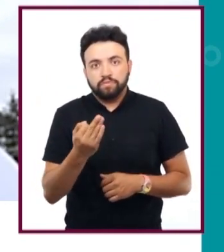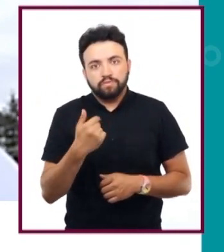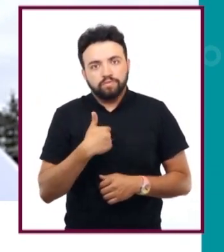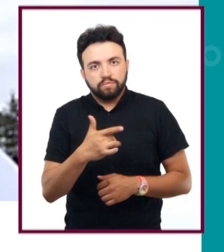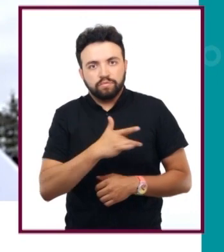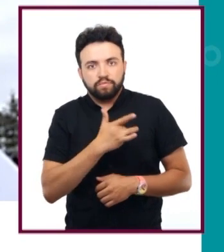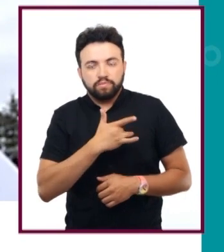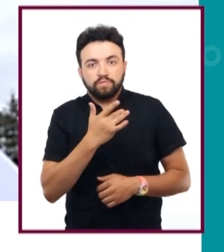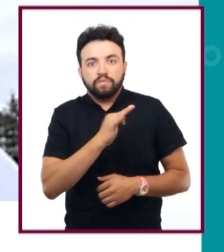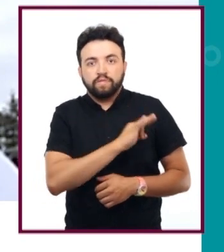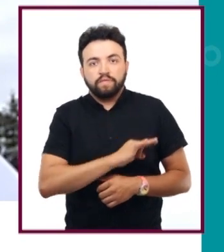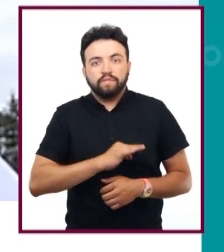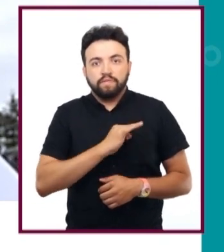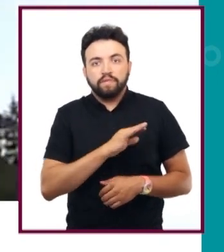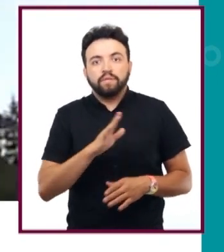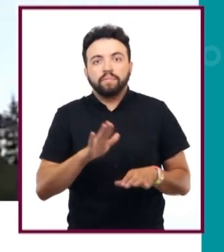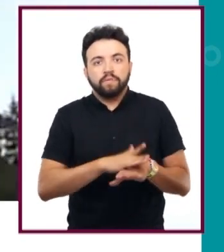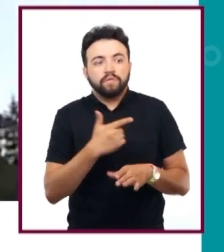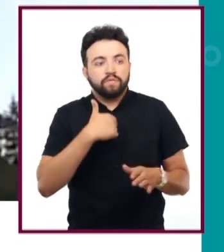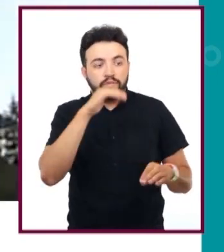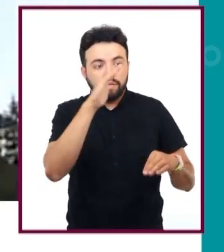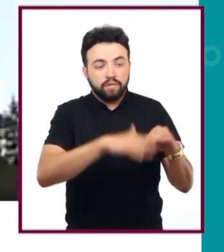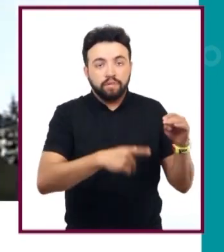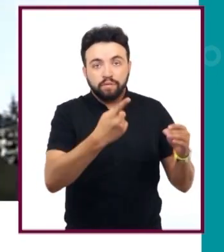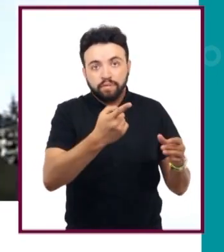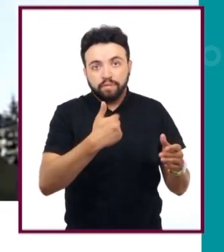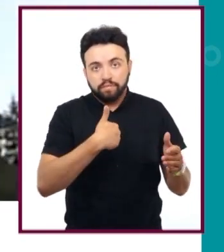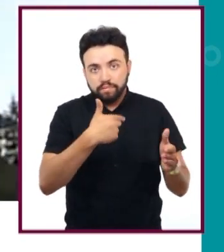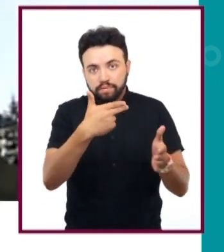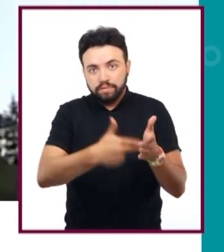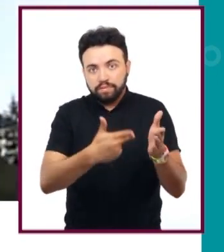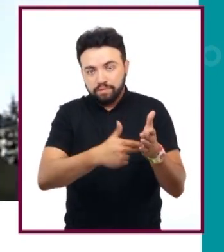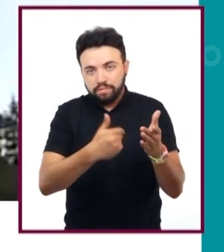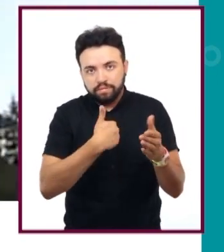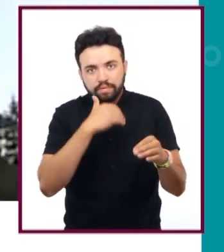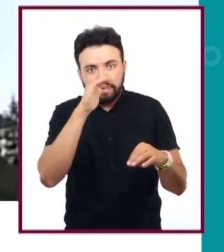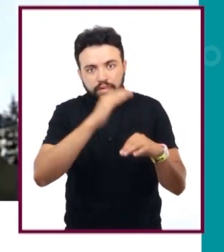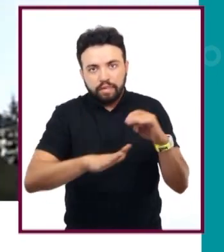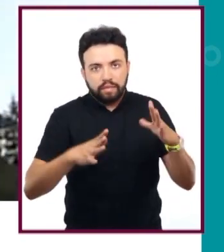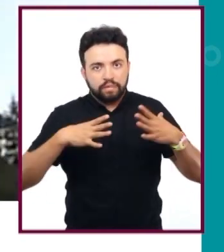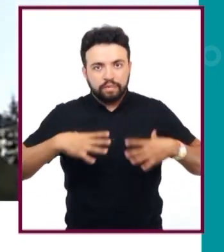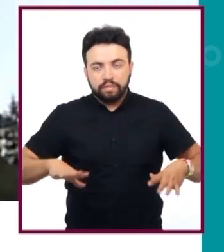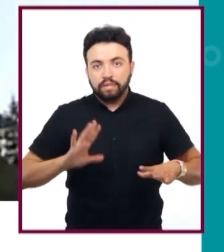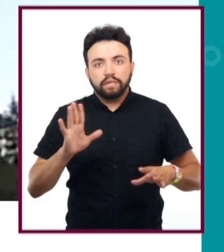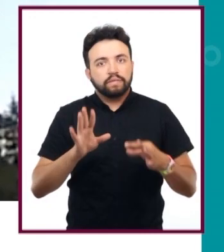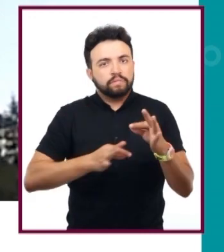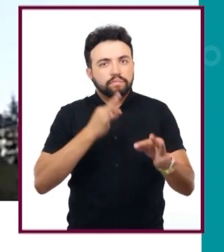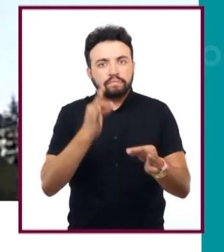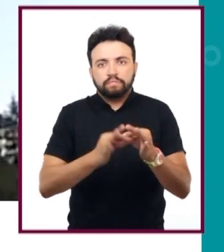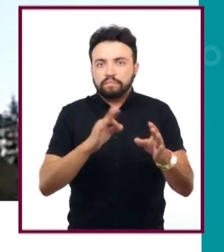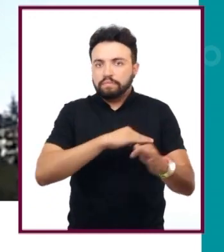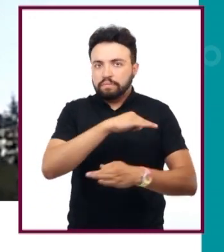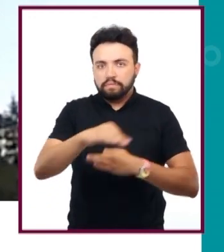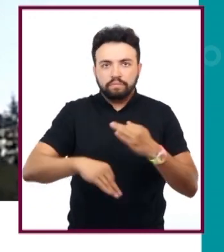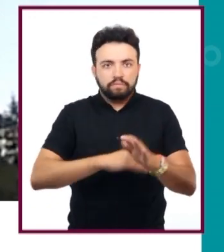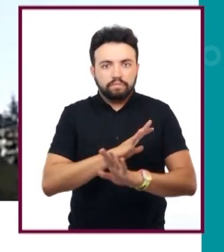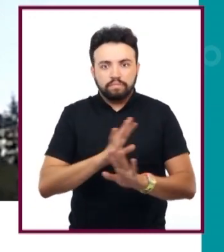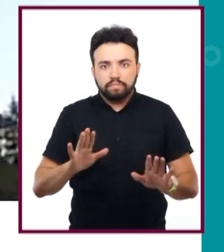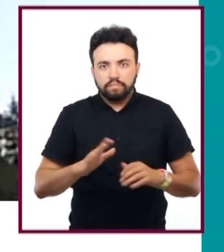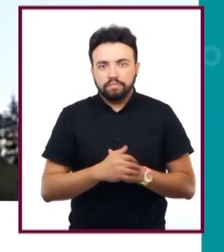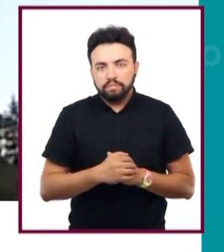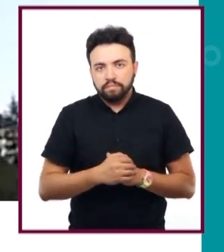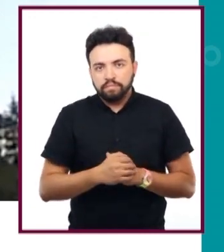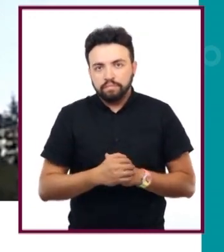lo disfrutamos muy bien. Bueno, pues me siento feliz de haber acabado de hacer el textil,